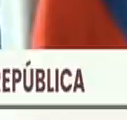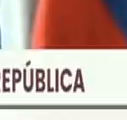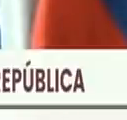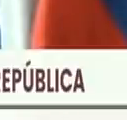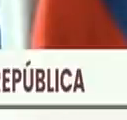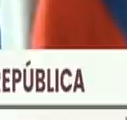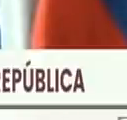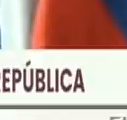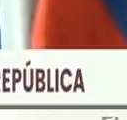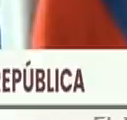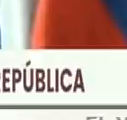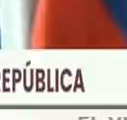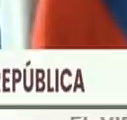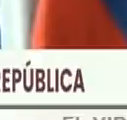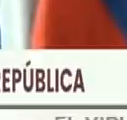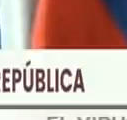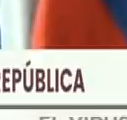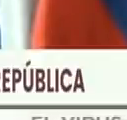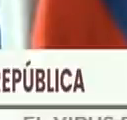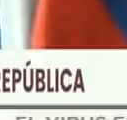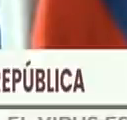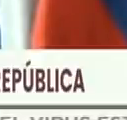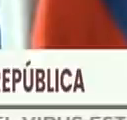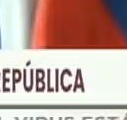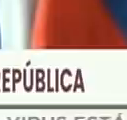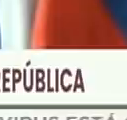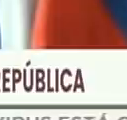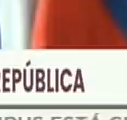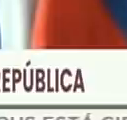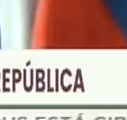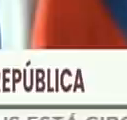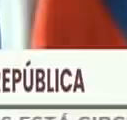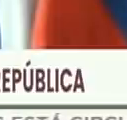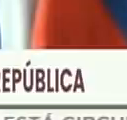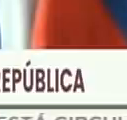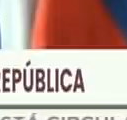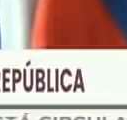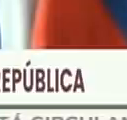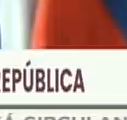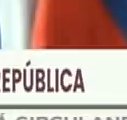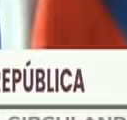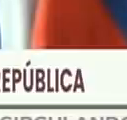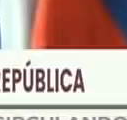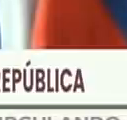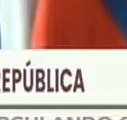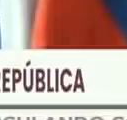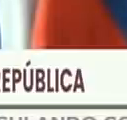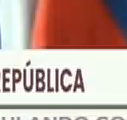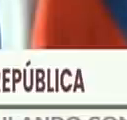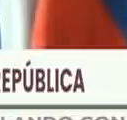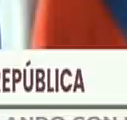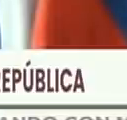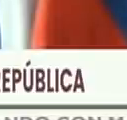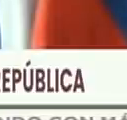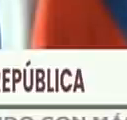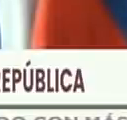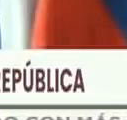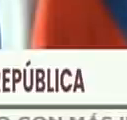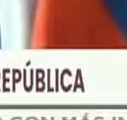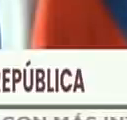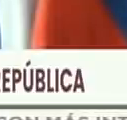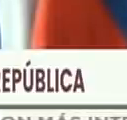de ayer, viernes. Hoy, primero de mayo, aprovechamos felicitar a todos los trabajadores